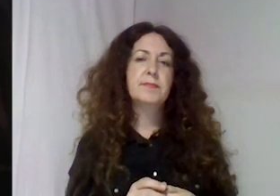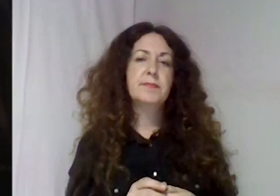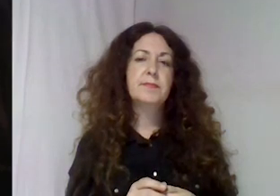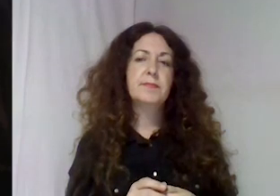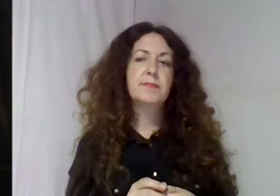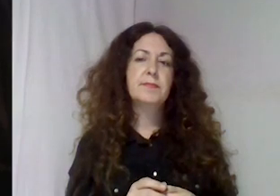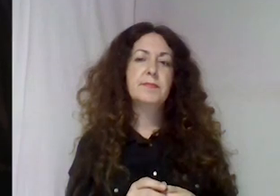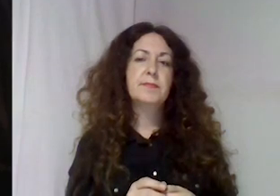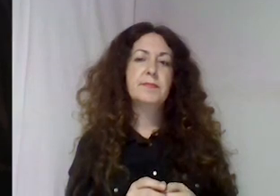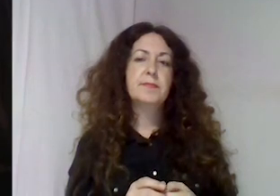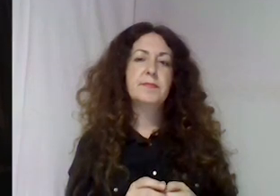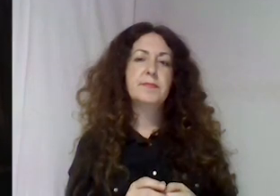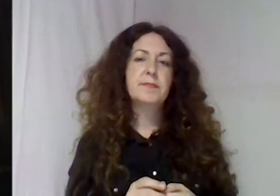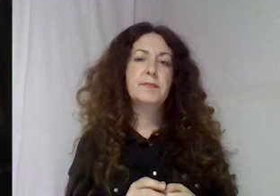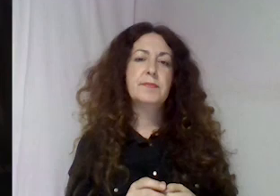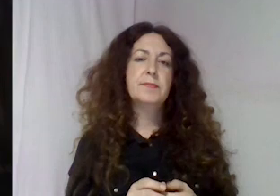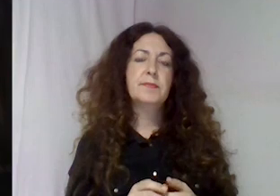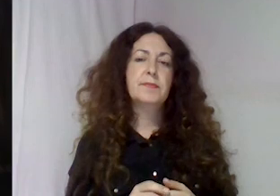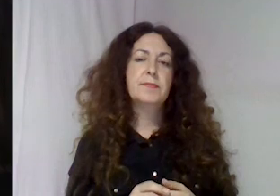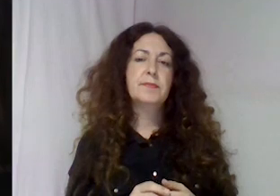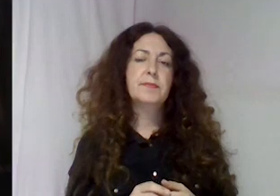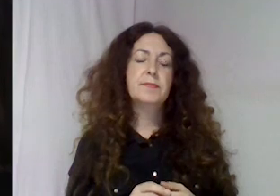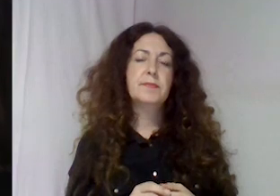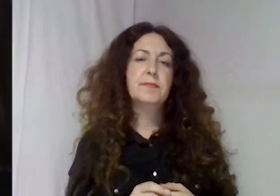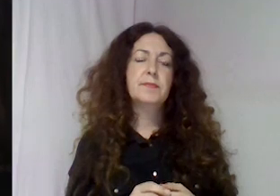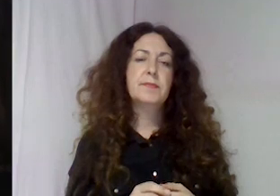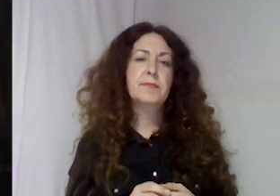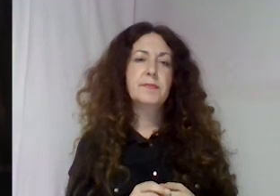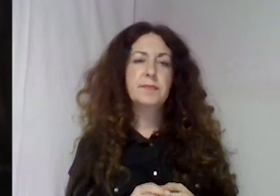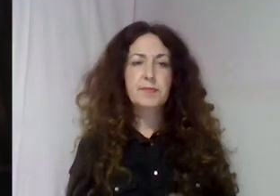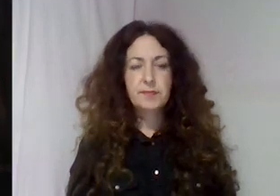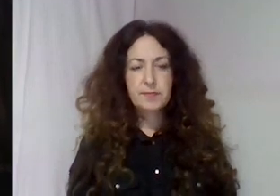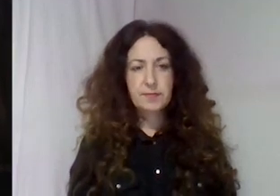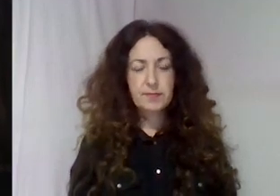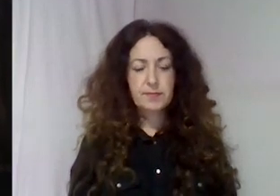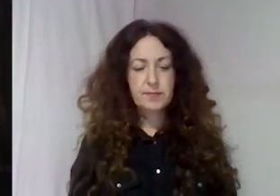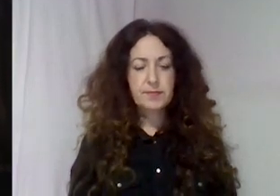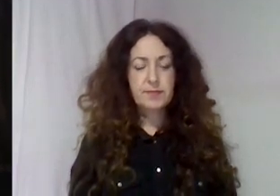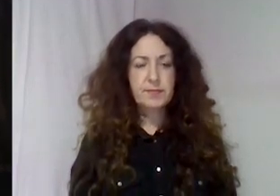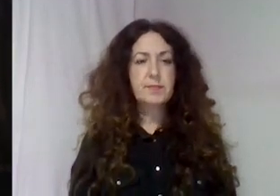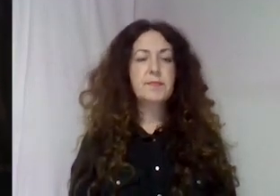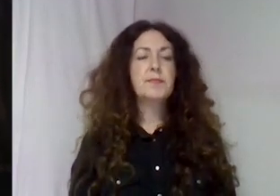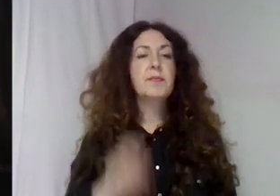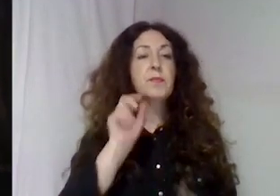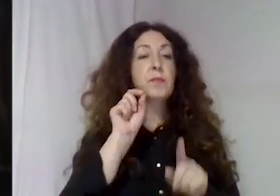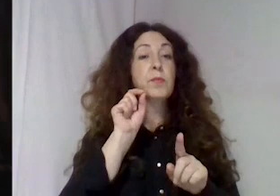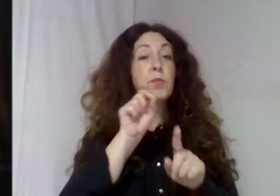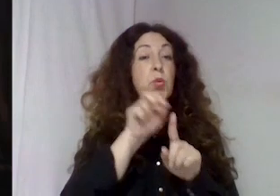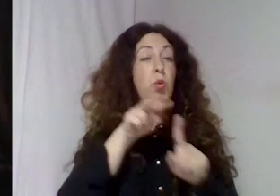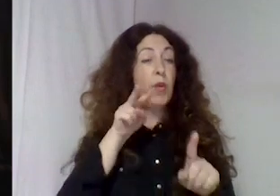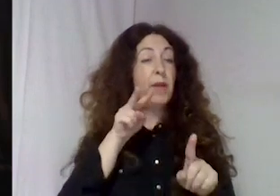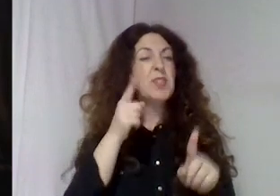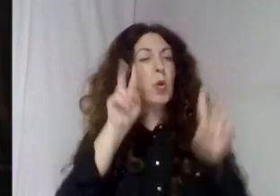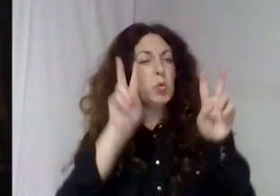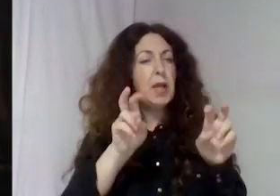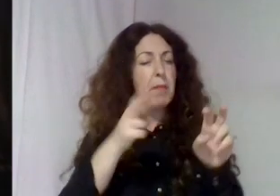Francisco, sabe que según aquel lugar vaya, se va a contaminar.